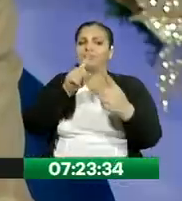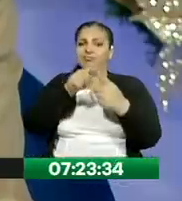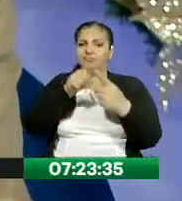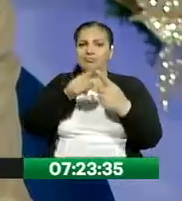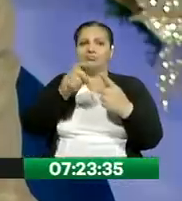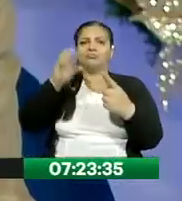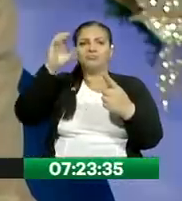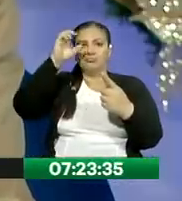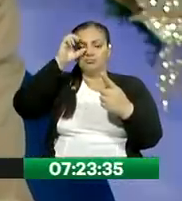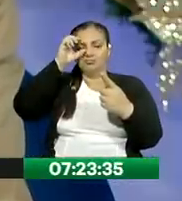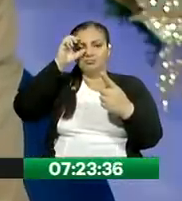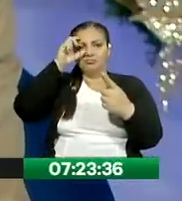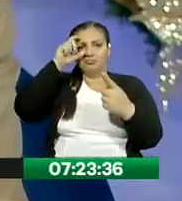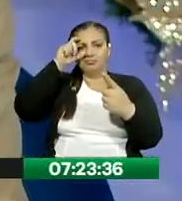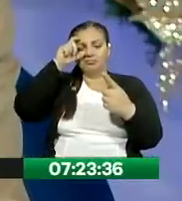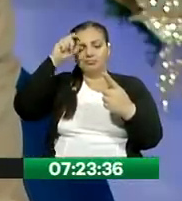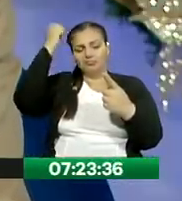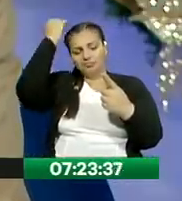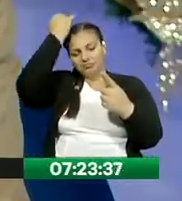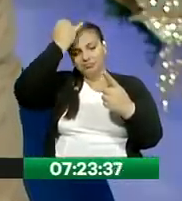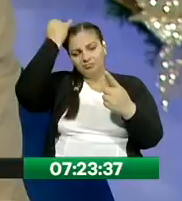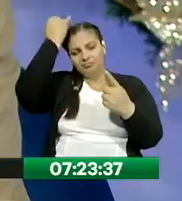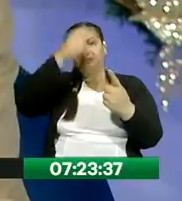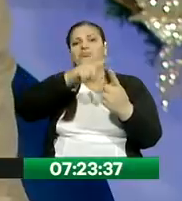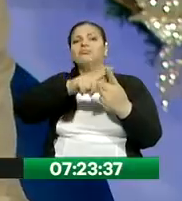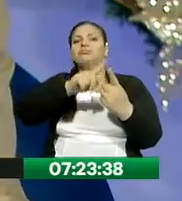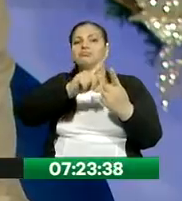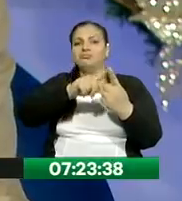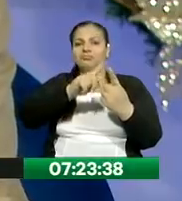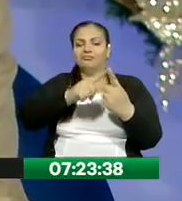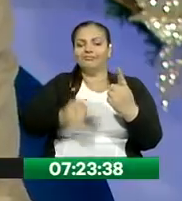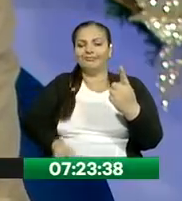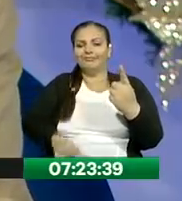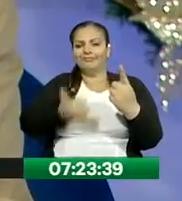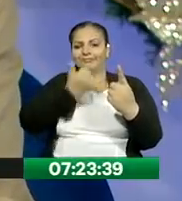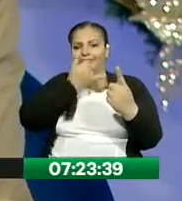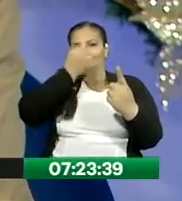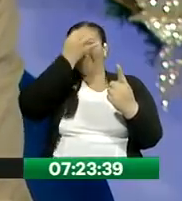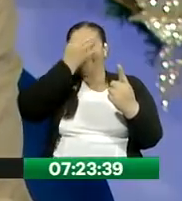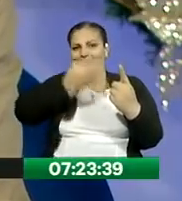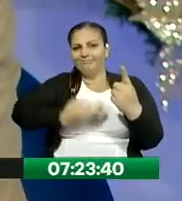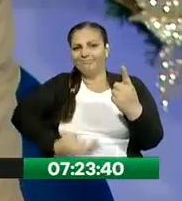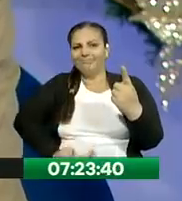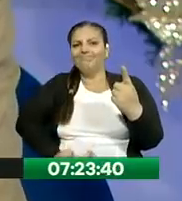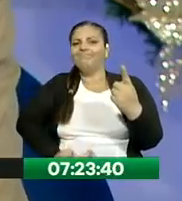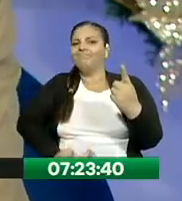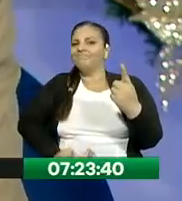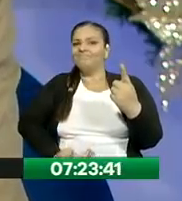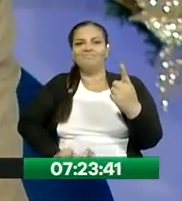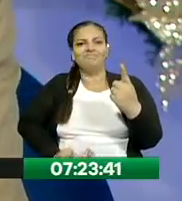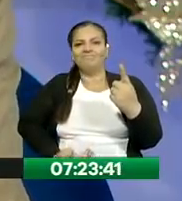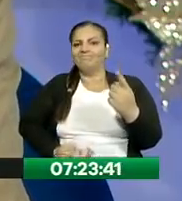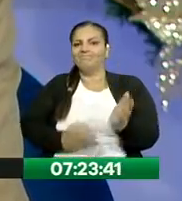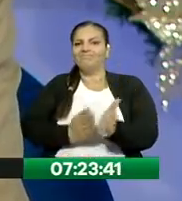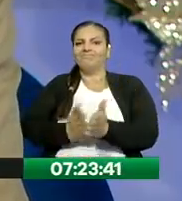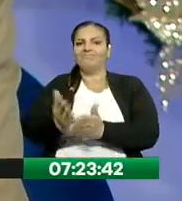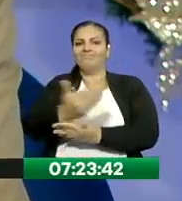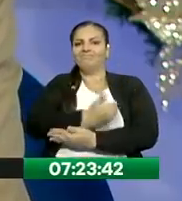ética en general y a la moral. Ahí hay una falta de valores y principios que se